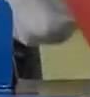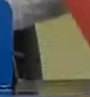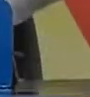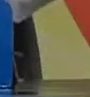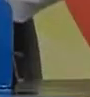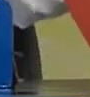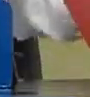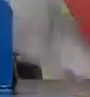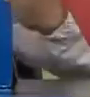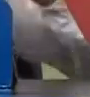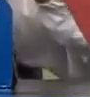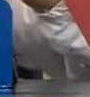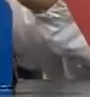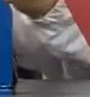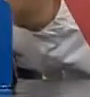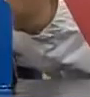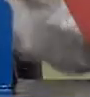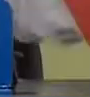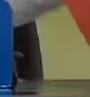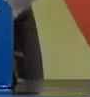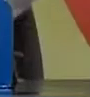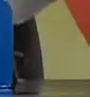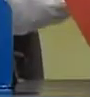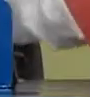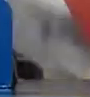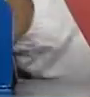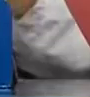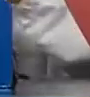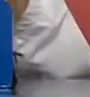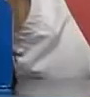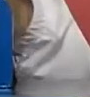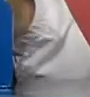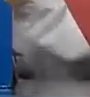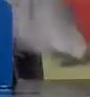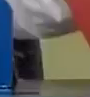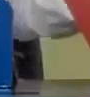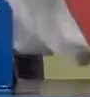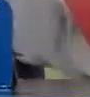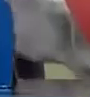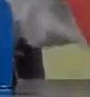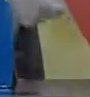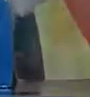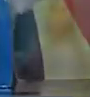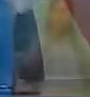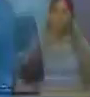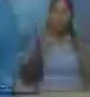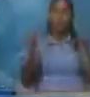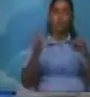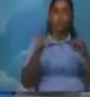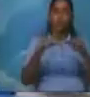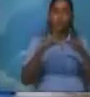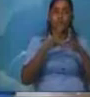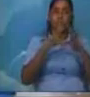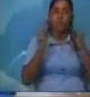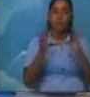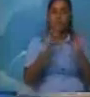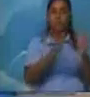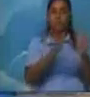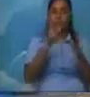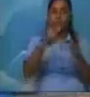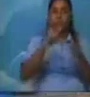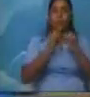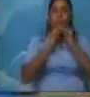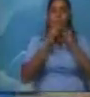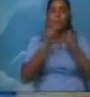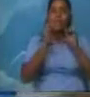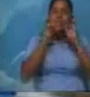entonces usted va a maldecir a su familia va a maldecir su hogar usted va a maldecir su conuquito usted va